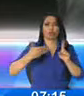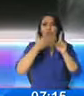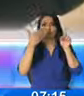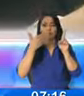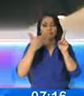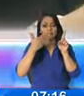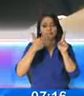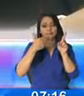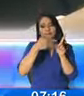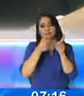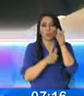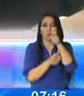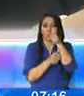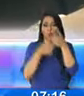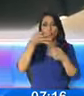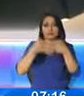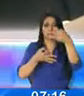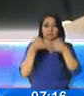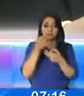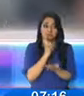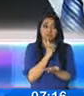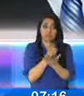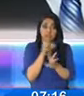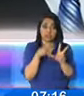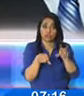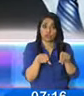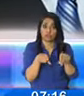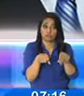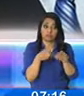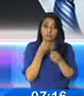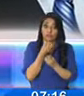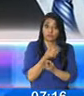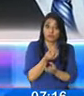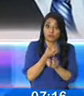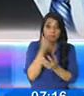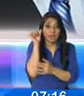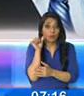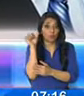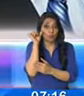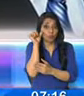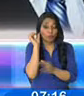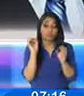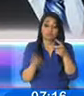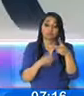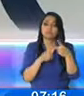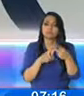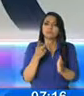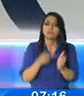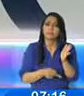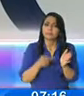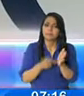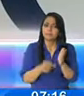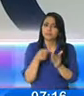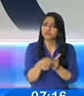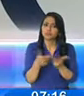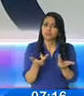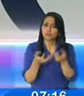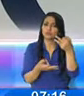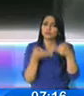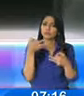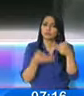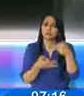juez para determinar la relación existente entre lo que se menciona en dicho audio y lo ocurrido en esa Providencia